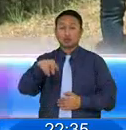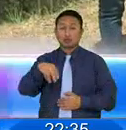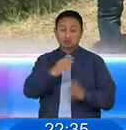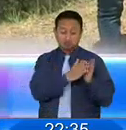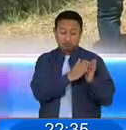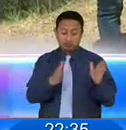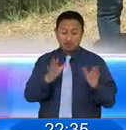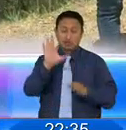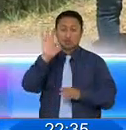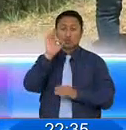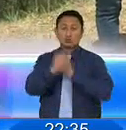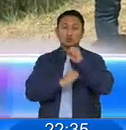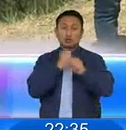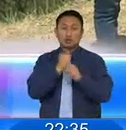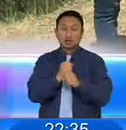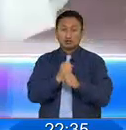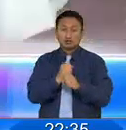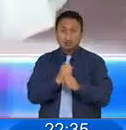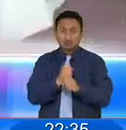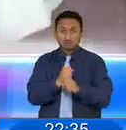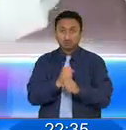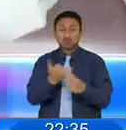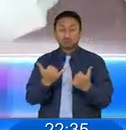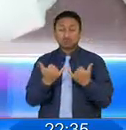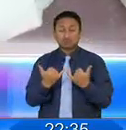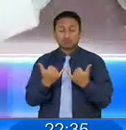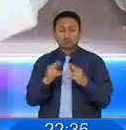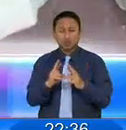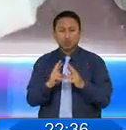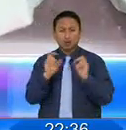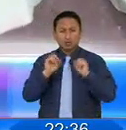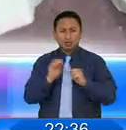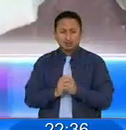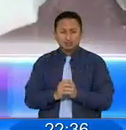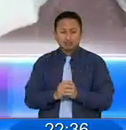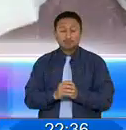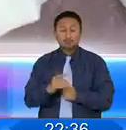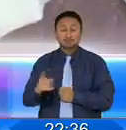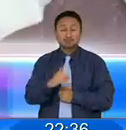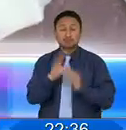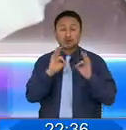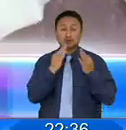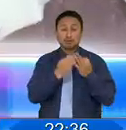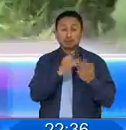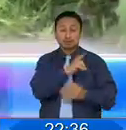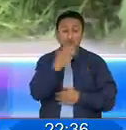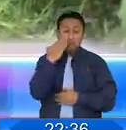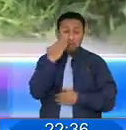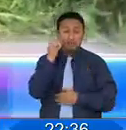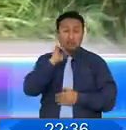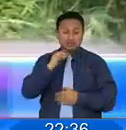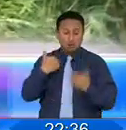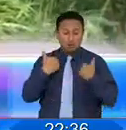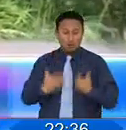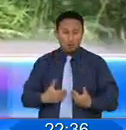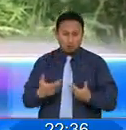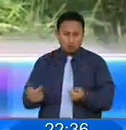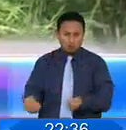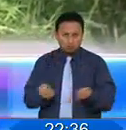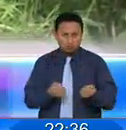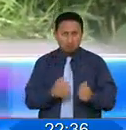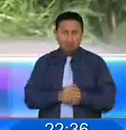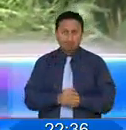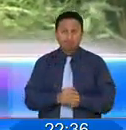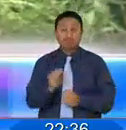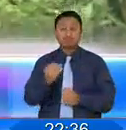de la desaparición de Juliana, la esperanza se mantiene en sus allegados, principalmente en su madre, que los restos aparezcan. La joven fue